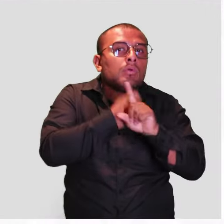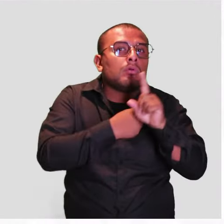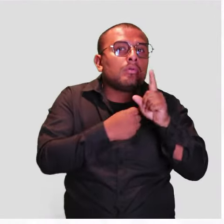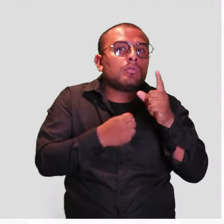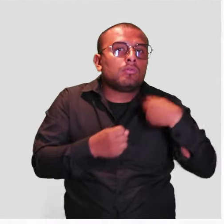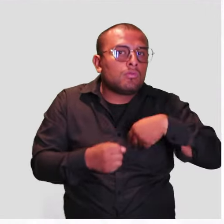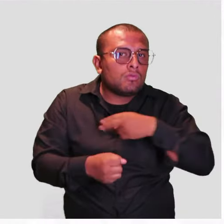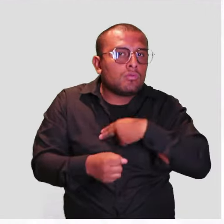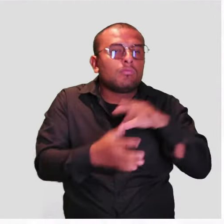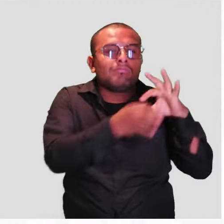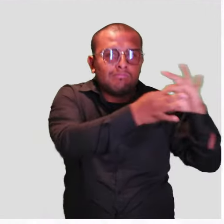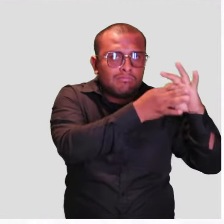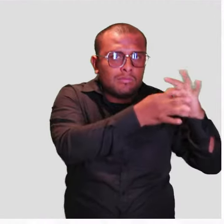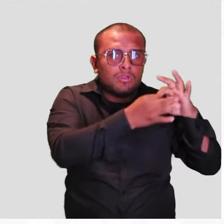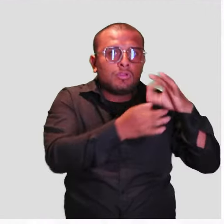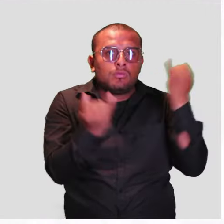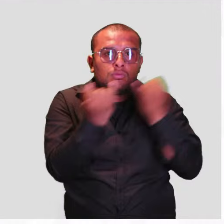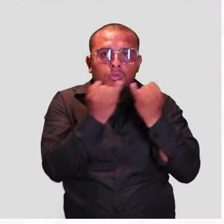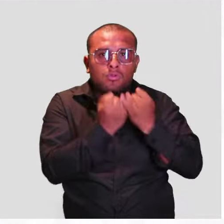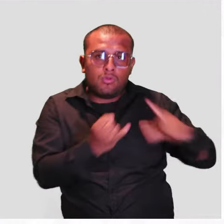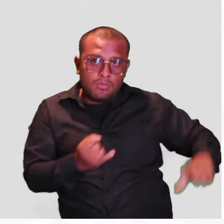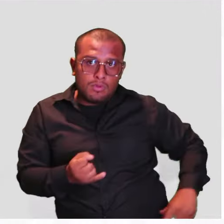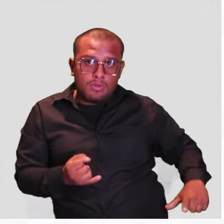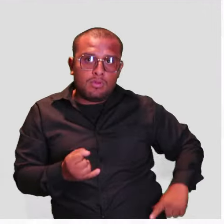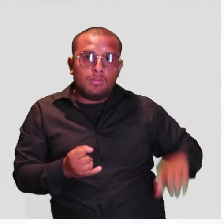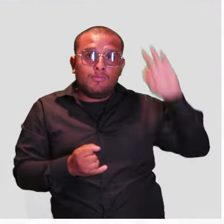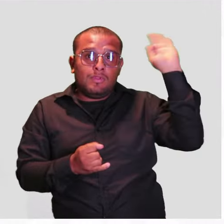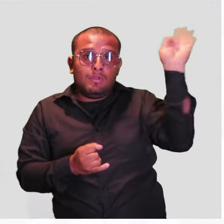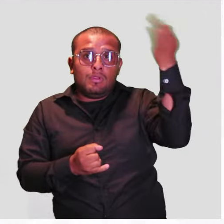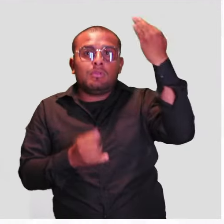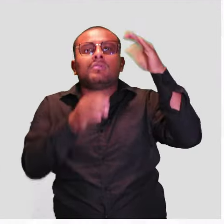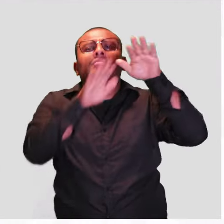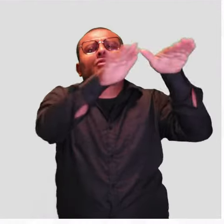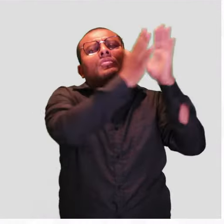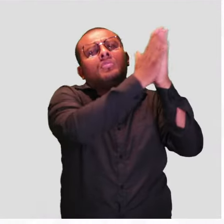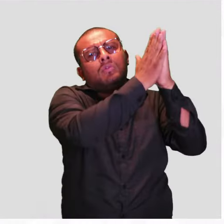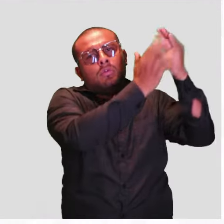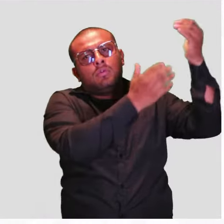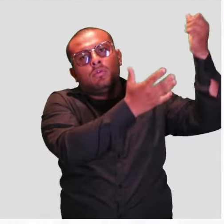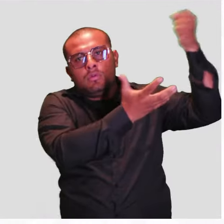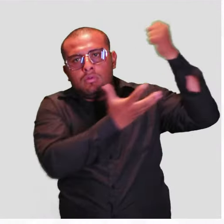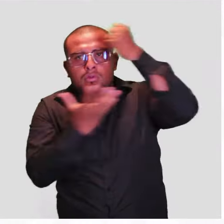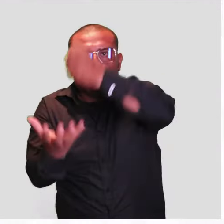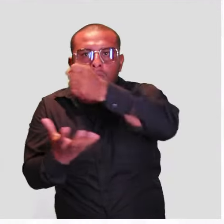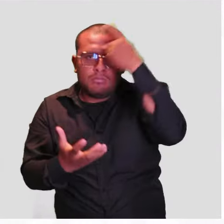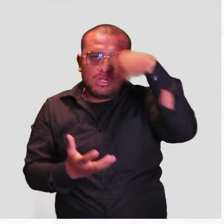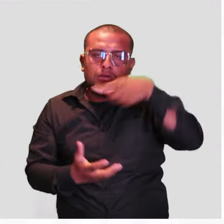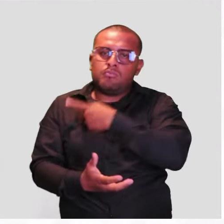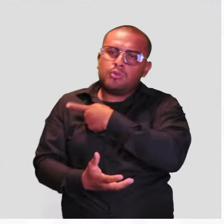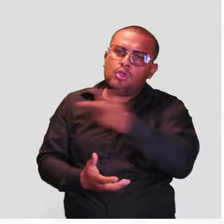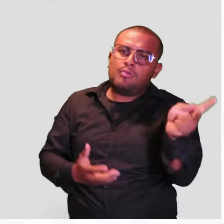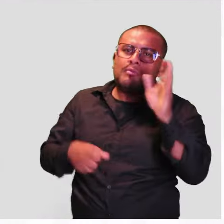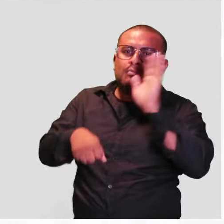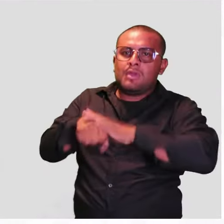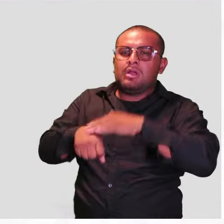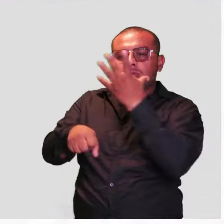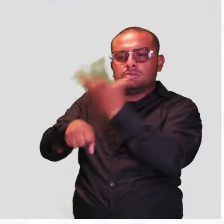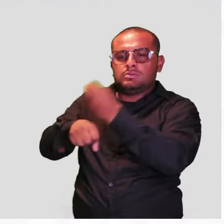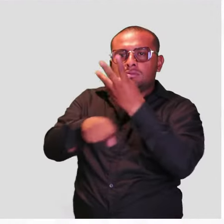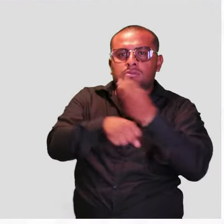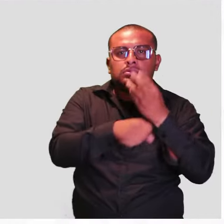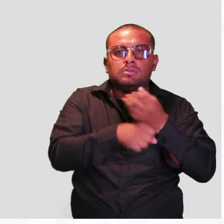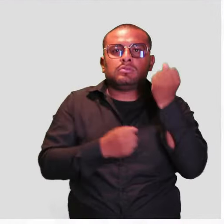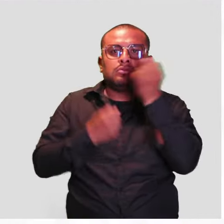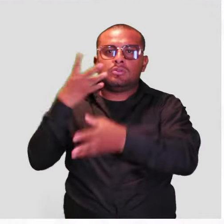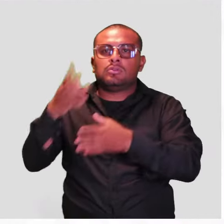vamos a buscar los recursos extraordinarios para dotar a las comunidades menos favorecidas de infraestructura hidrosanitaria.